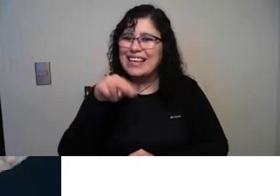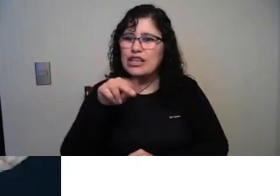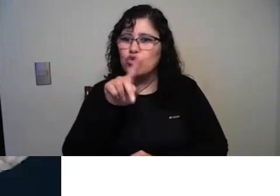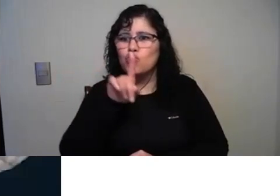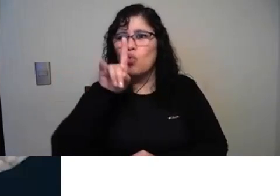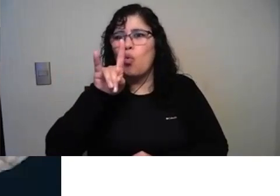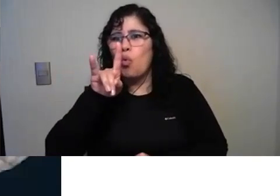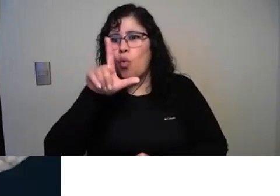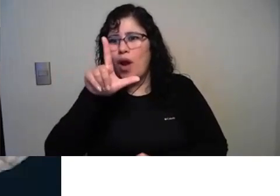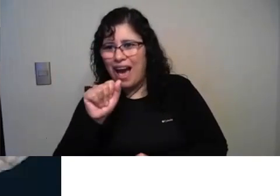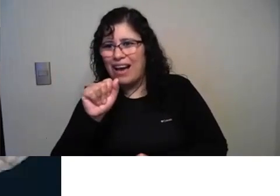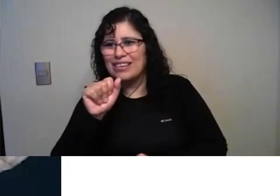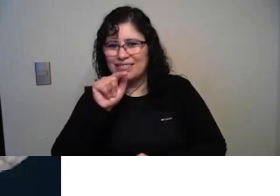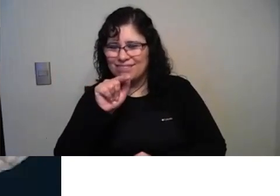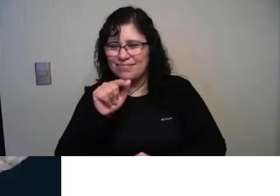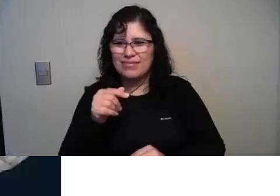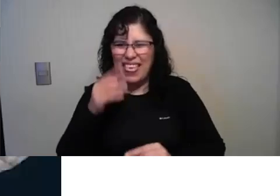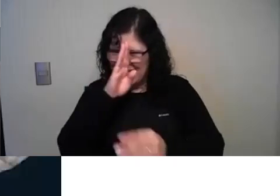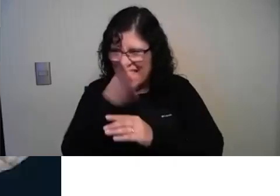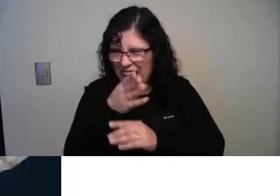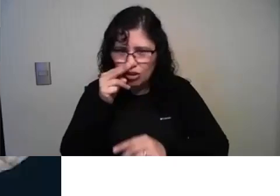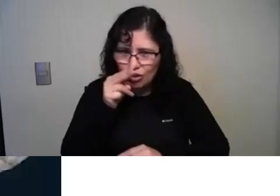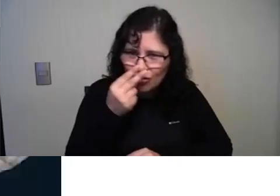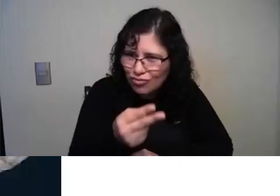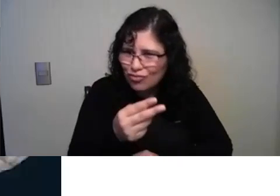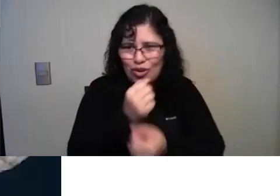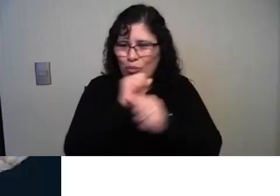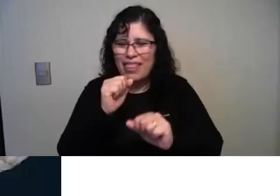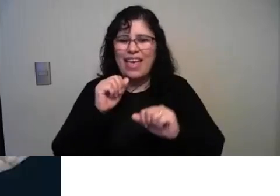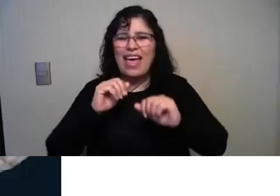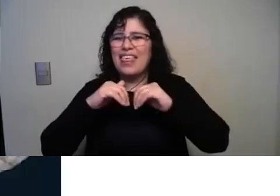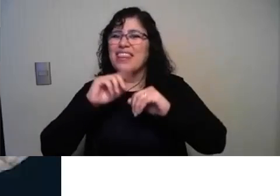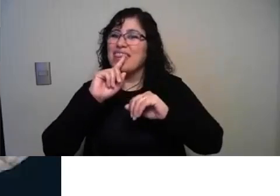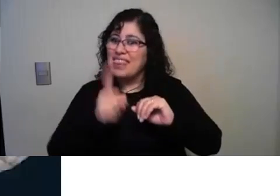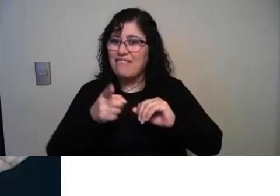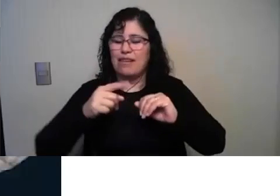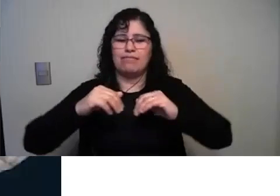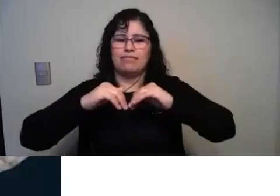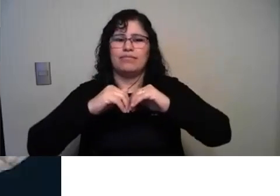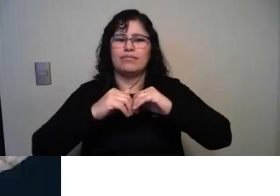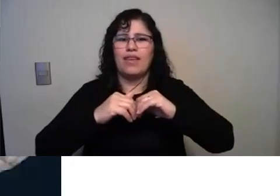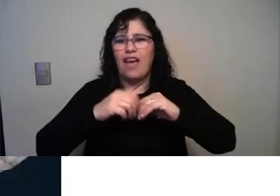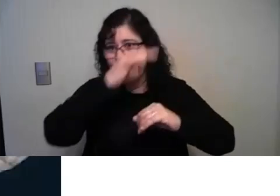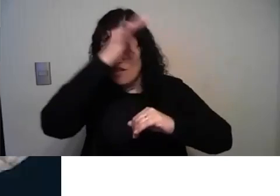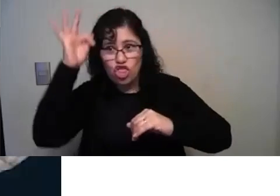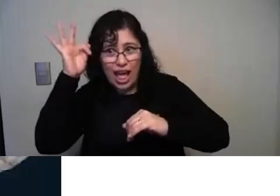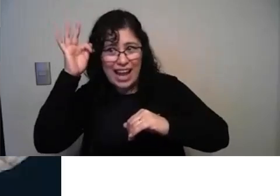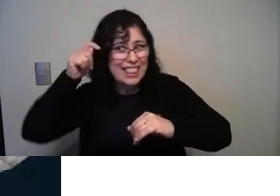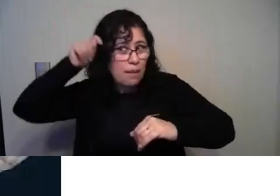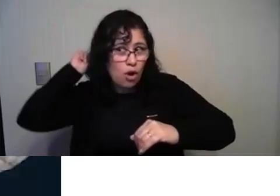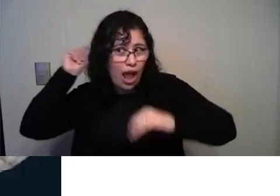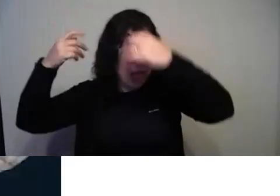observar directamente, hay que separar tanto el lóbulo frontal del temporal, abrirlo. En este caso lo